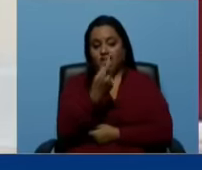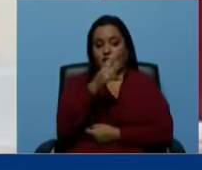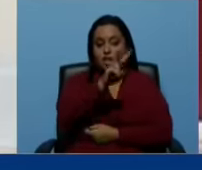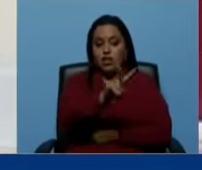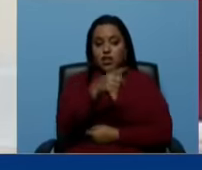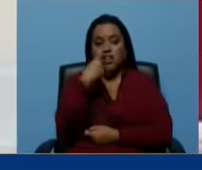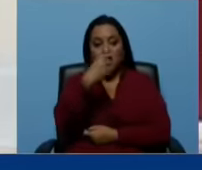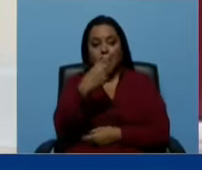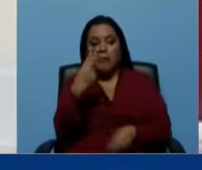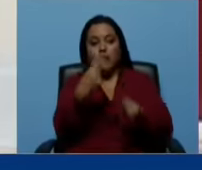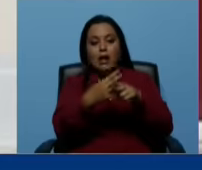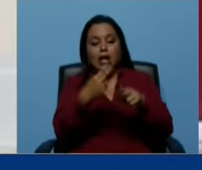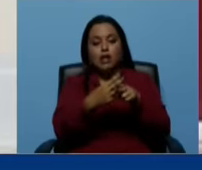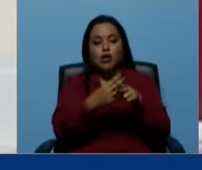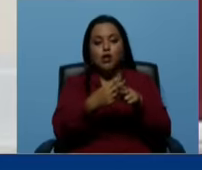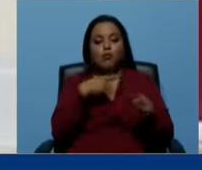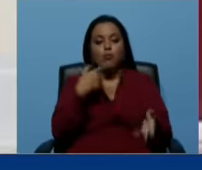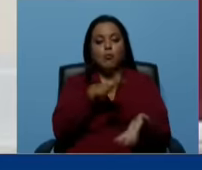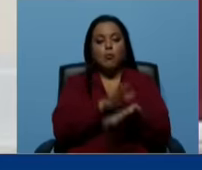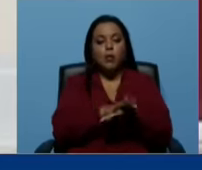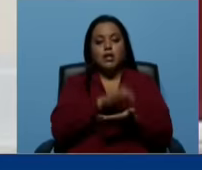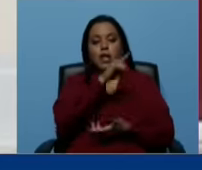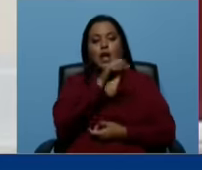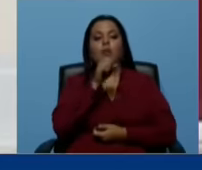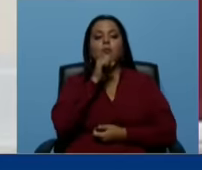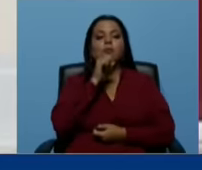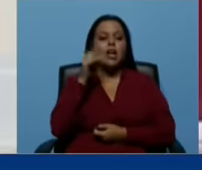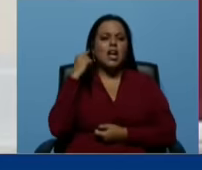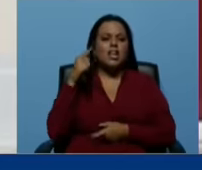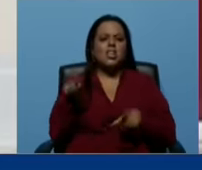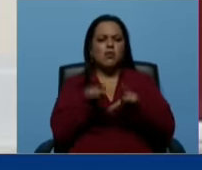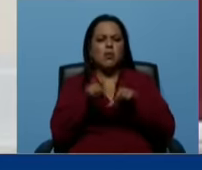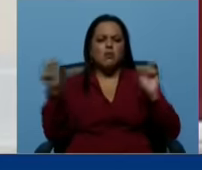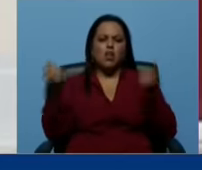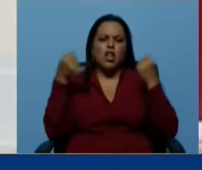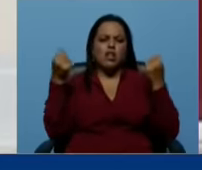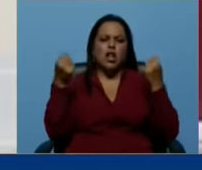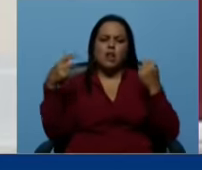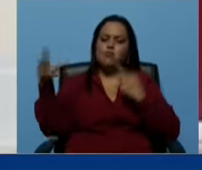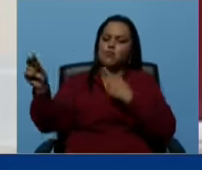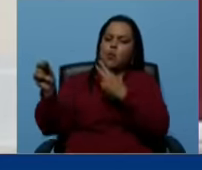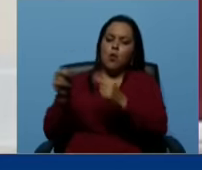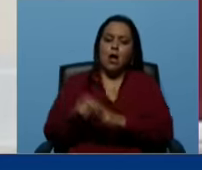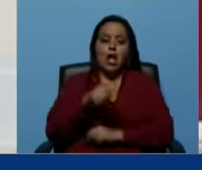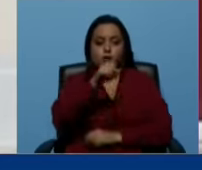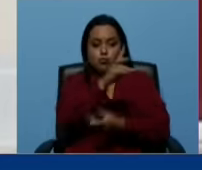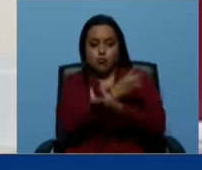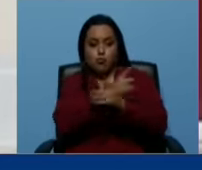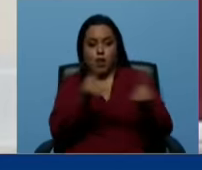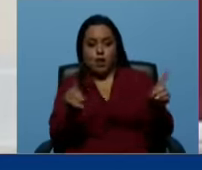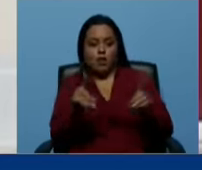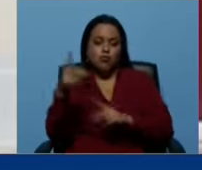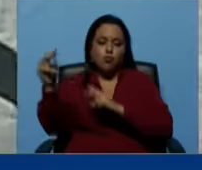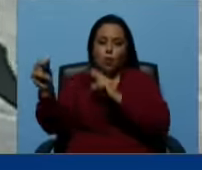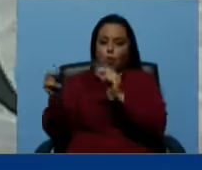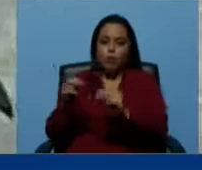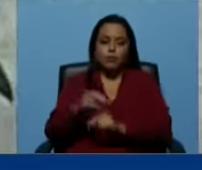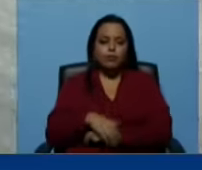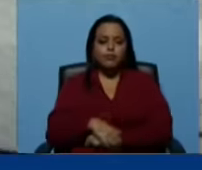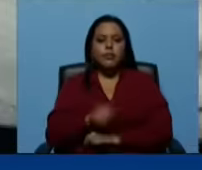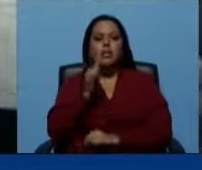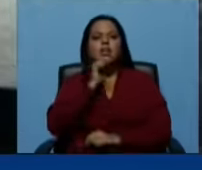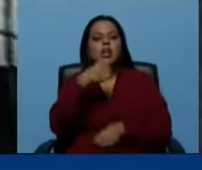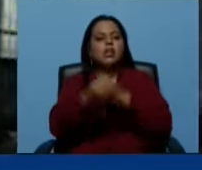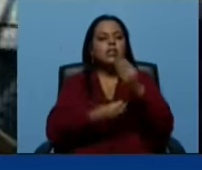de muerte a la abuelita. ¿Eso se llama protesta? ¿Eso se llama democracia? ¿Y quiénes